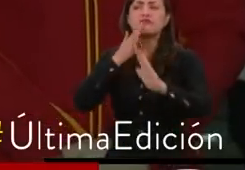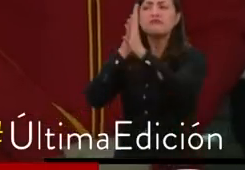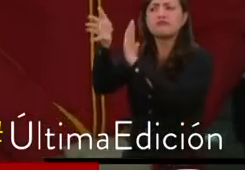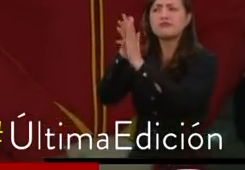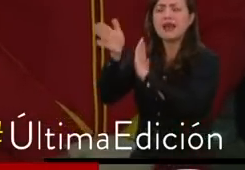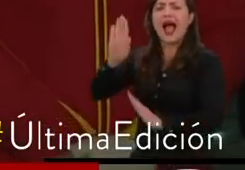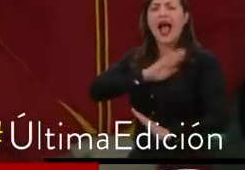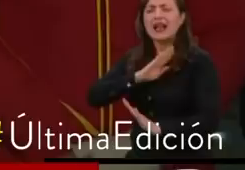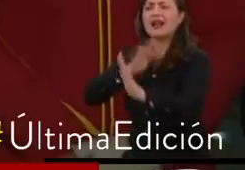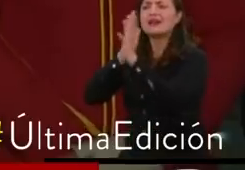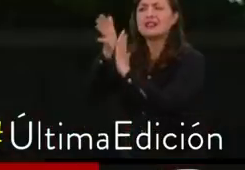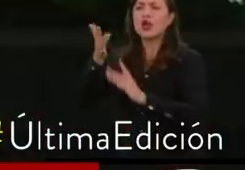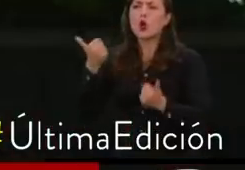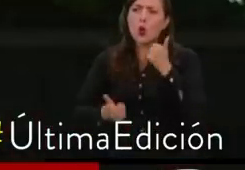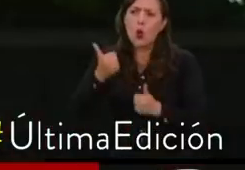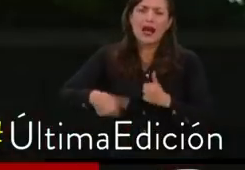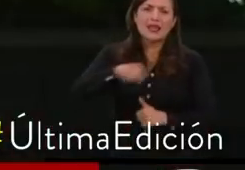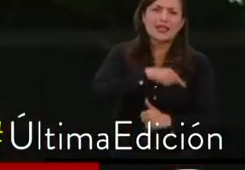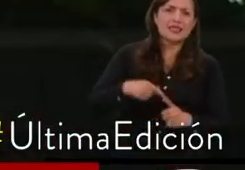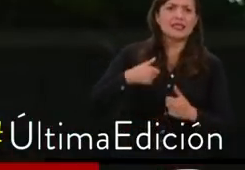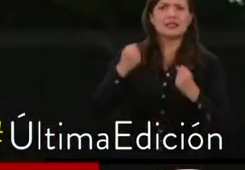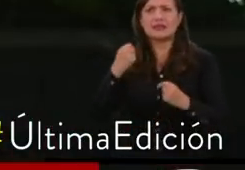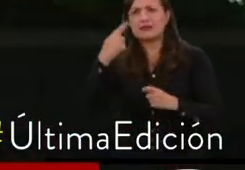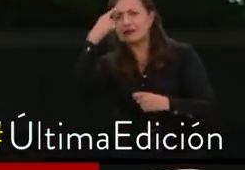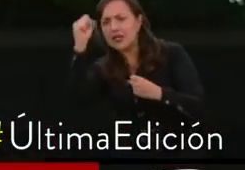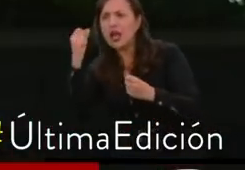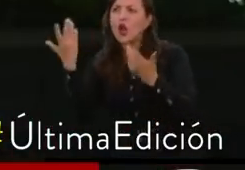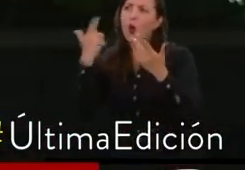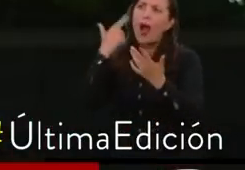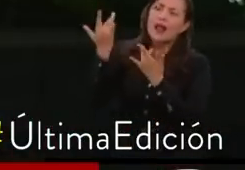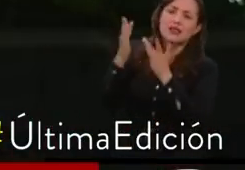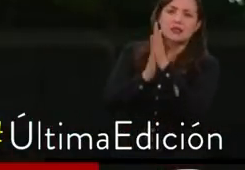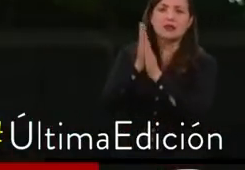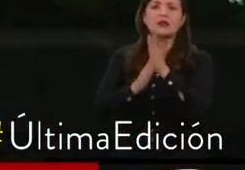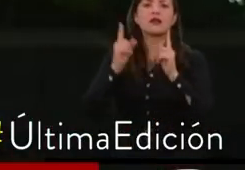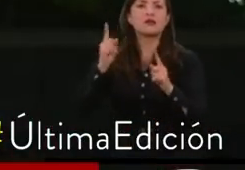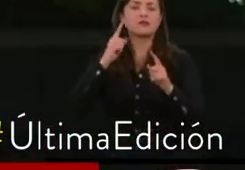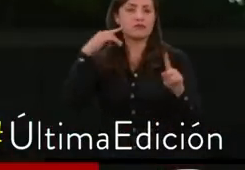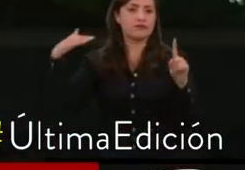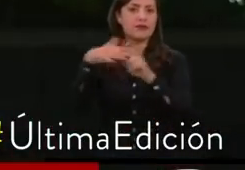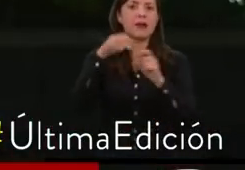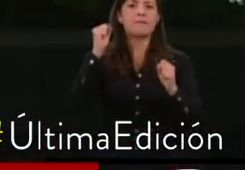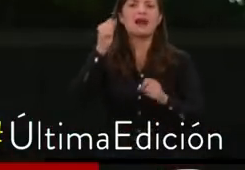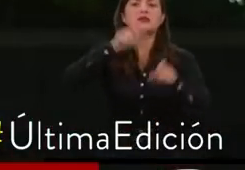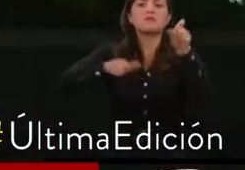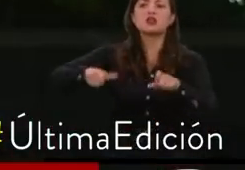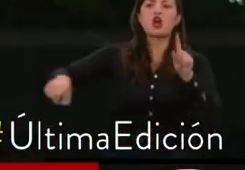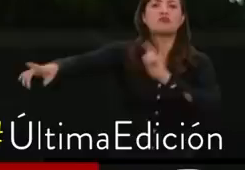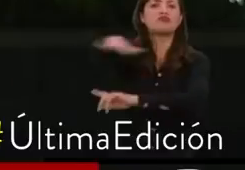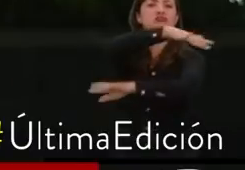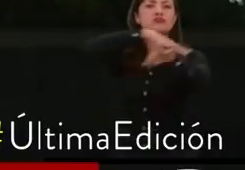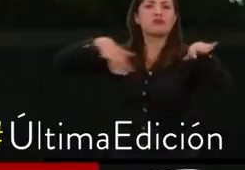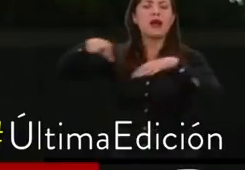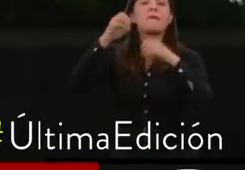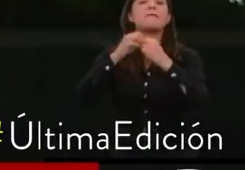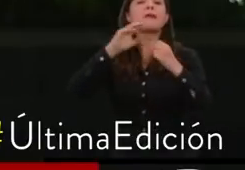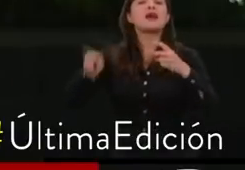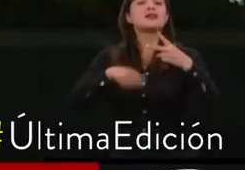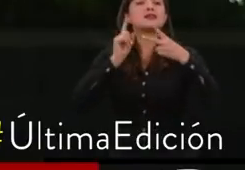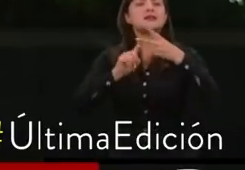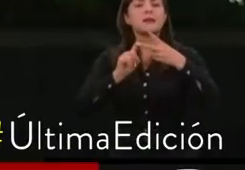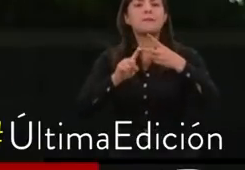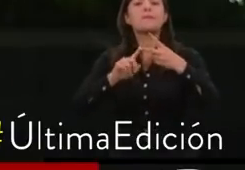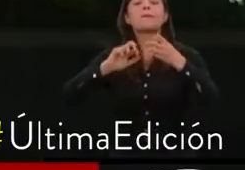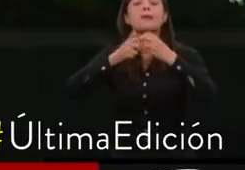y expectativas. Impacto terminal, problemática población flotante y